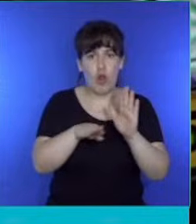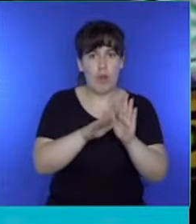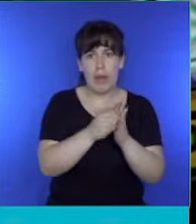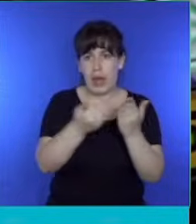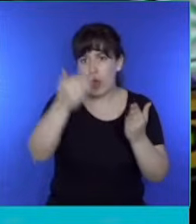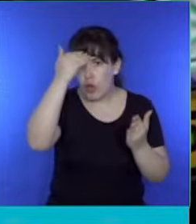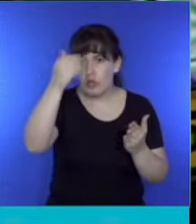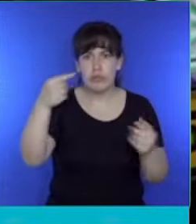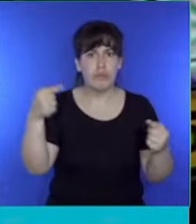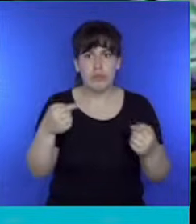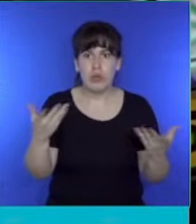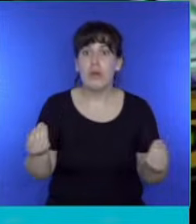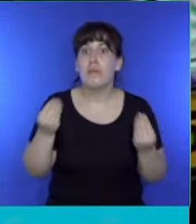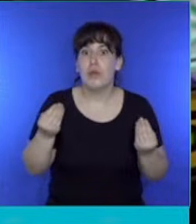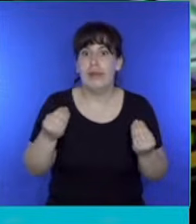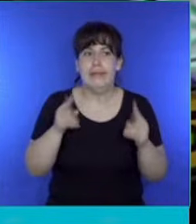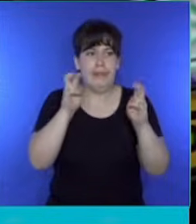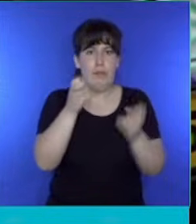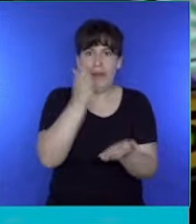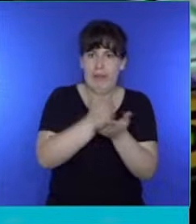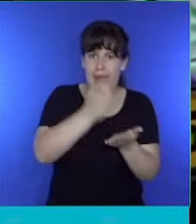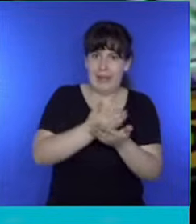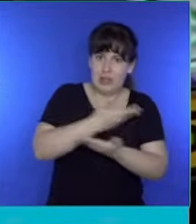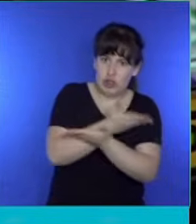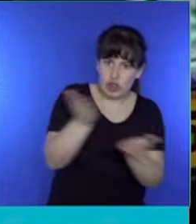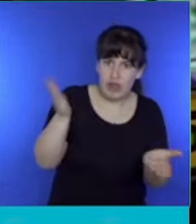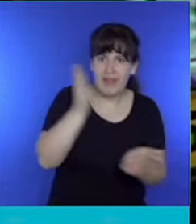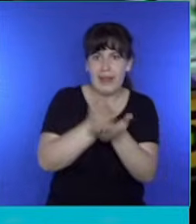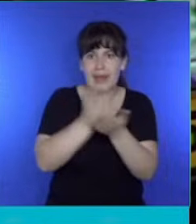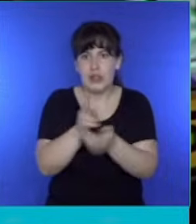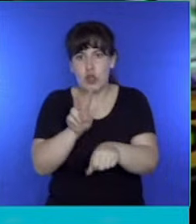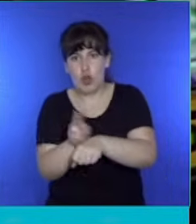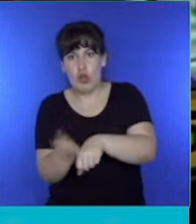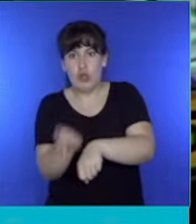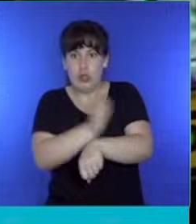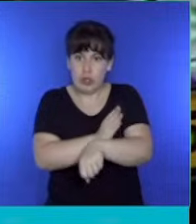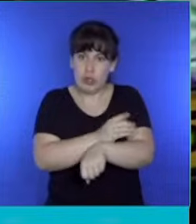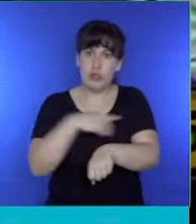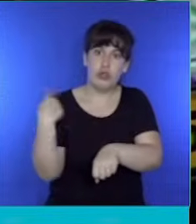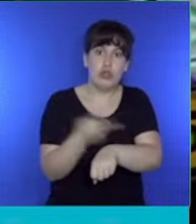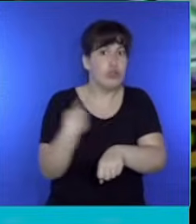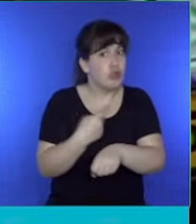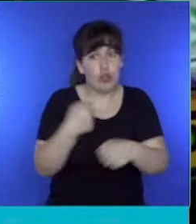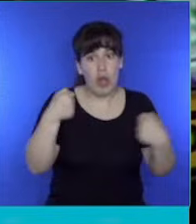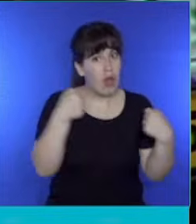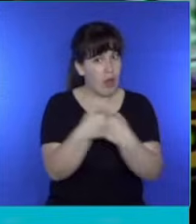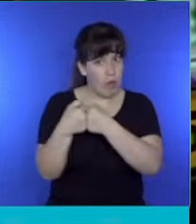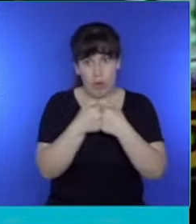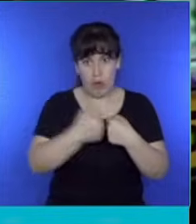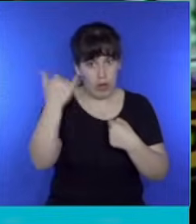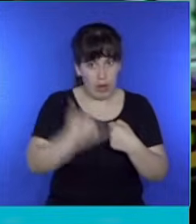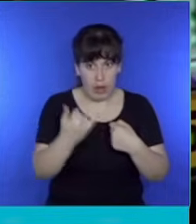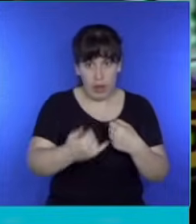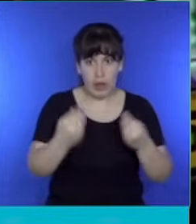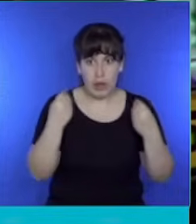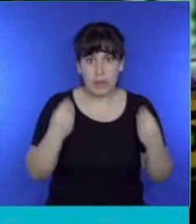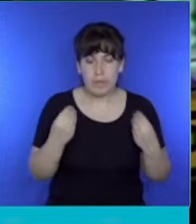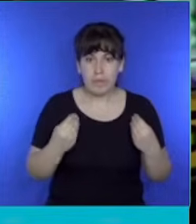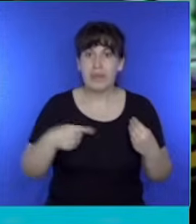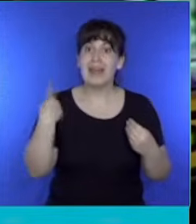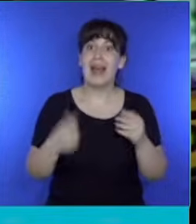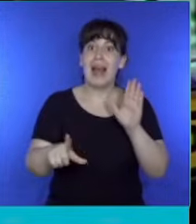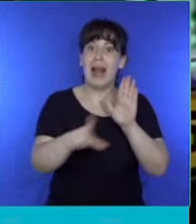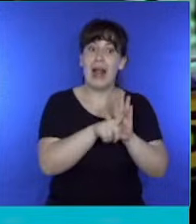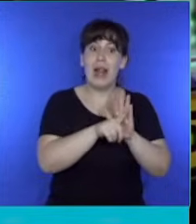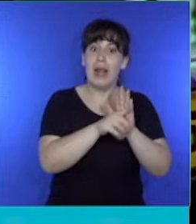en materia de derechos sociales y derechos previsionales nosotros tenemos pactos que establecen que todo lo que se